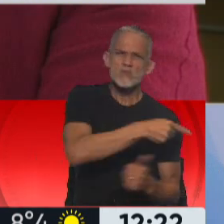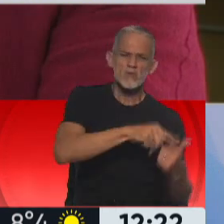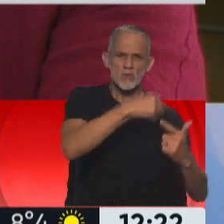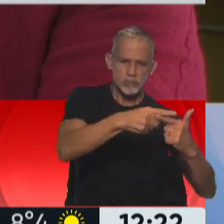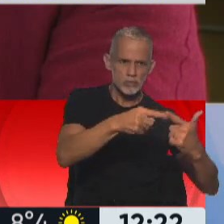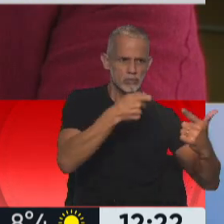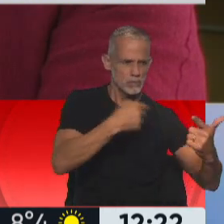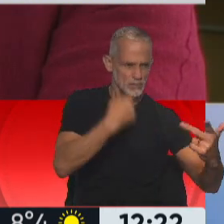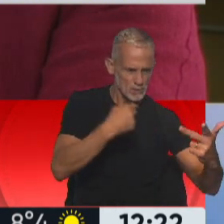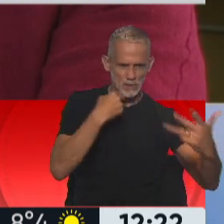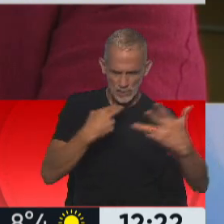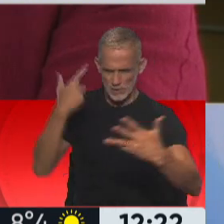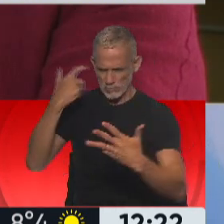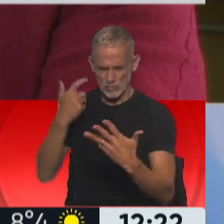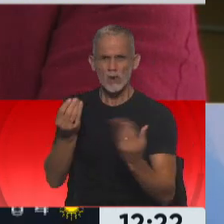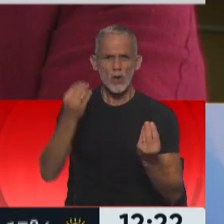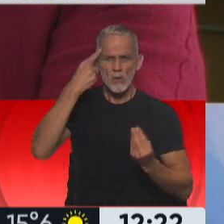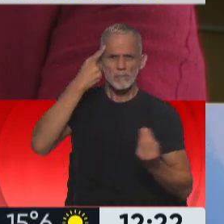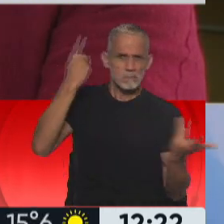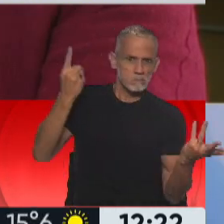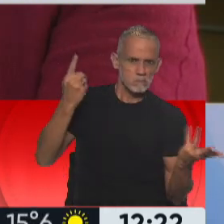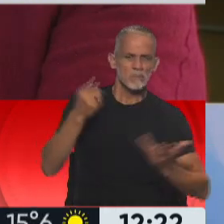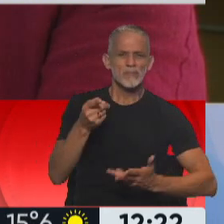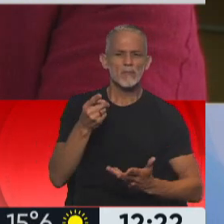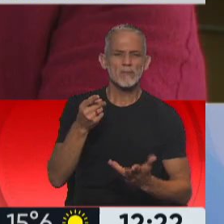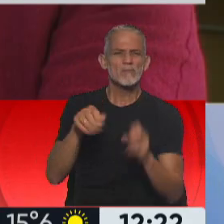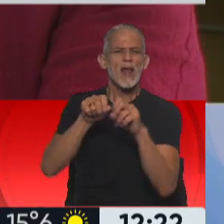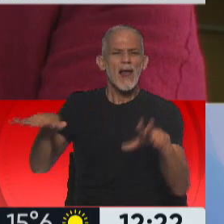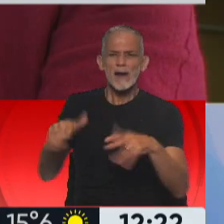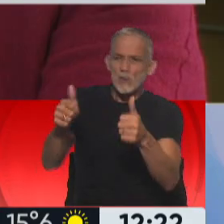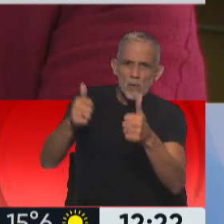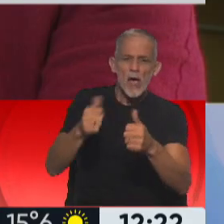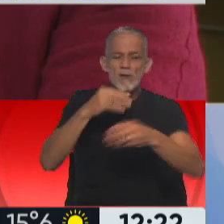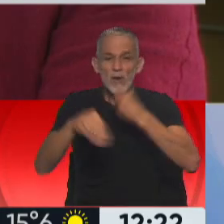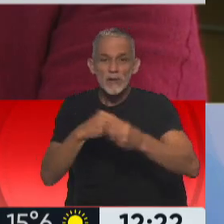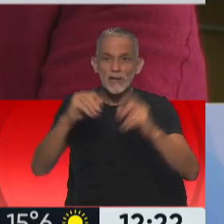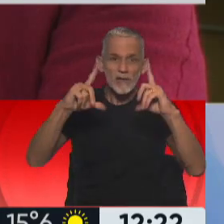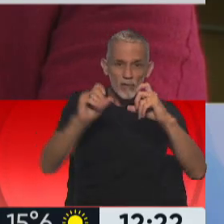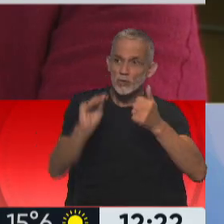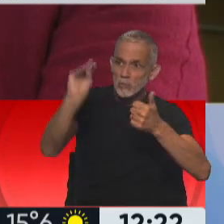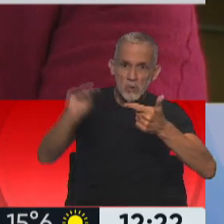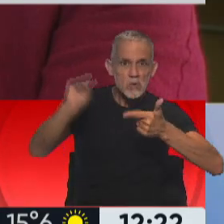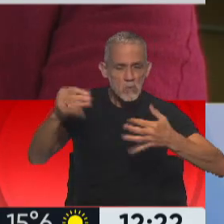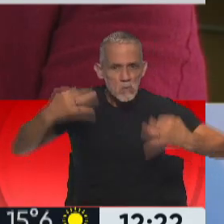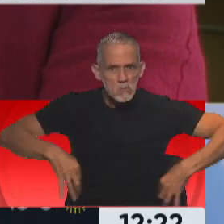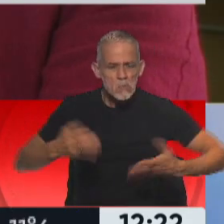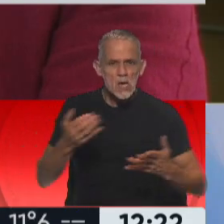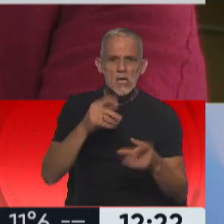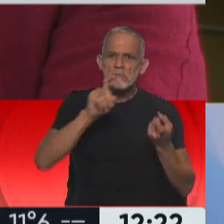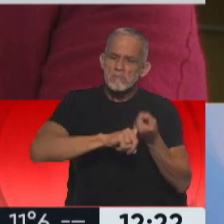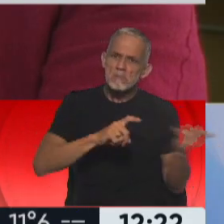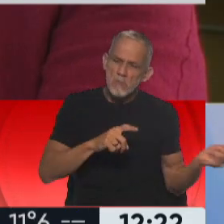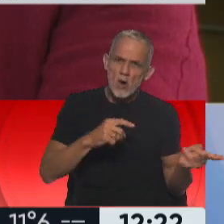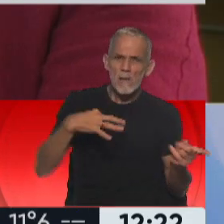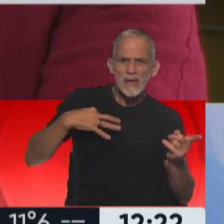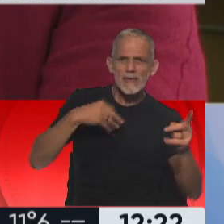llevarlo a hacer una situación extrema? Una persona que presumiblemente desde las redes tenía todo bien, una familia bien constituida, una mujer con su vida,